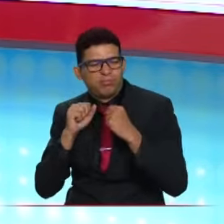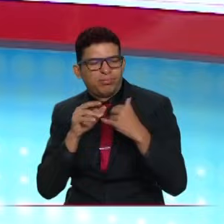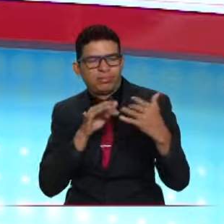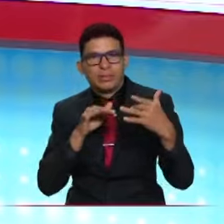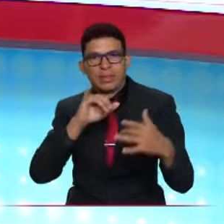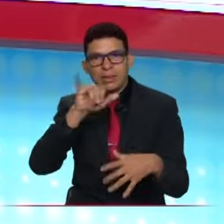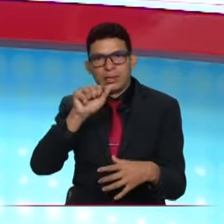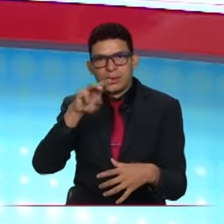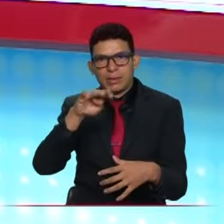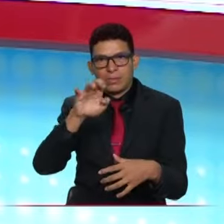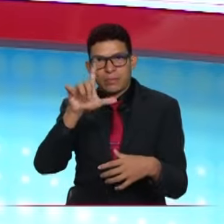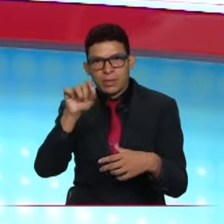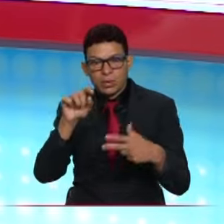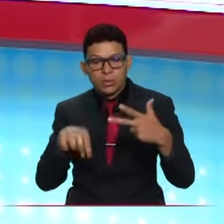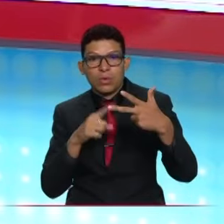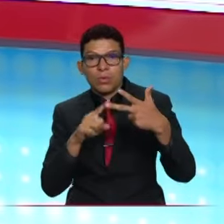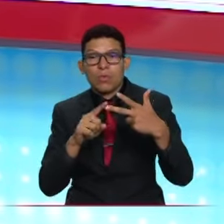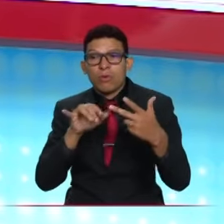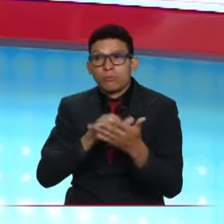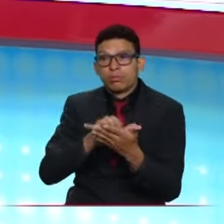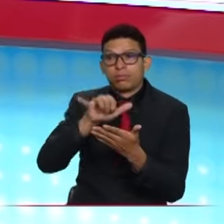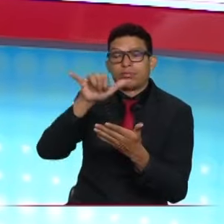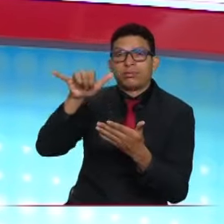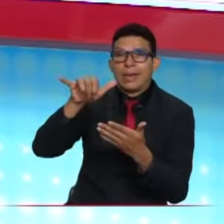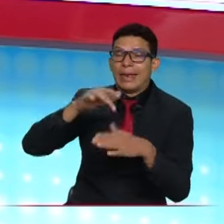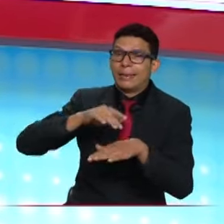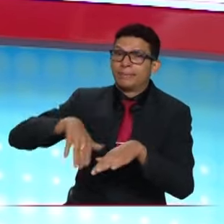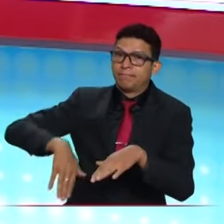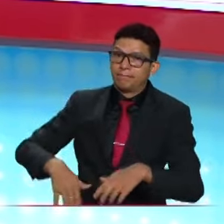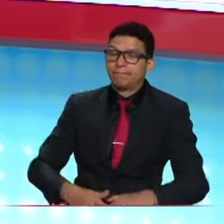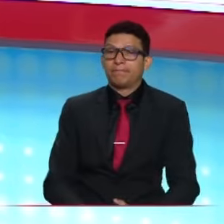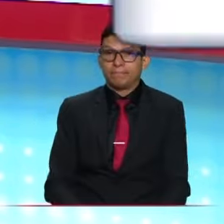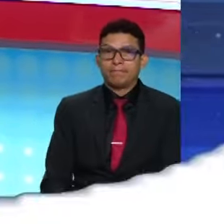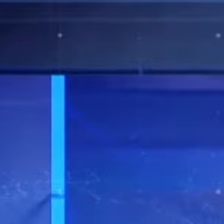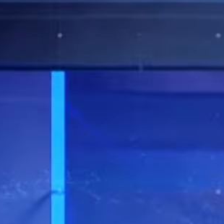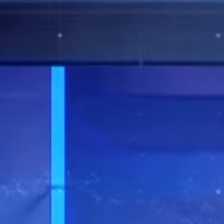el retraso de un vuelo fueron parte de los hechos más relevantes del jueves.